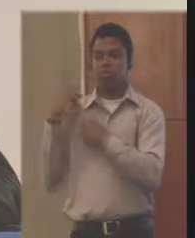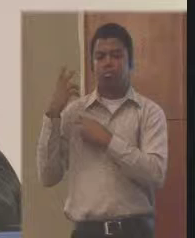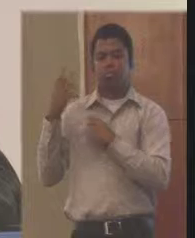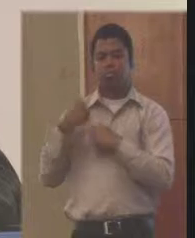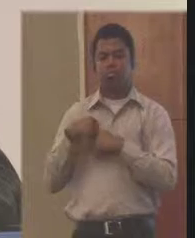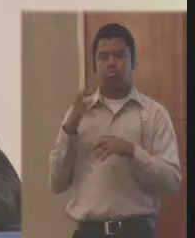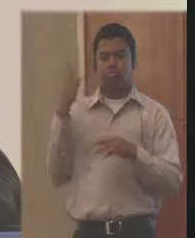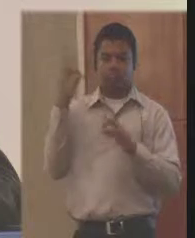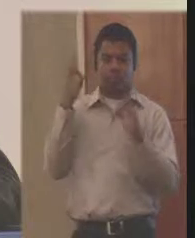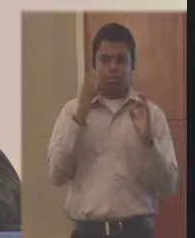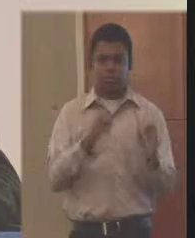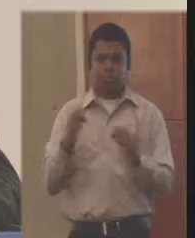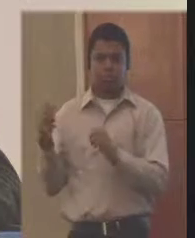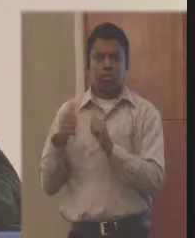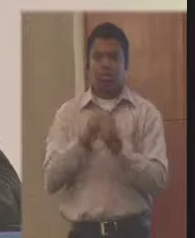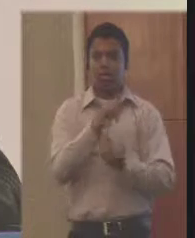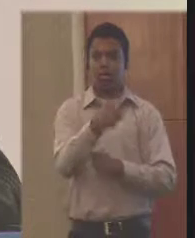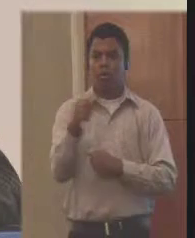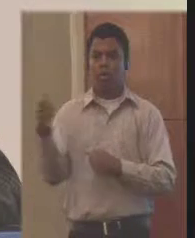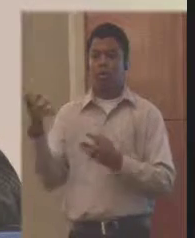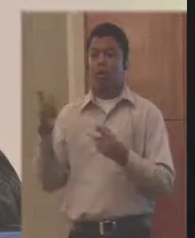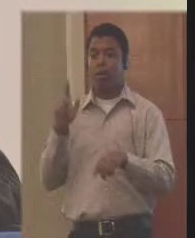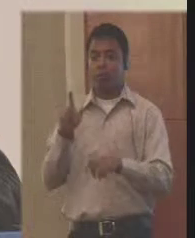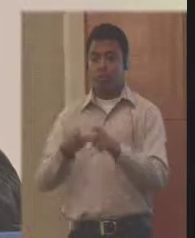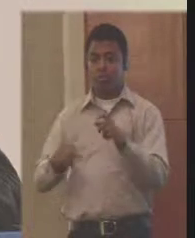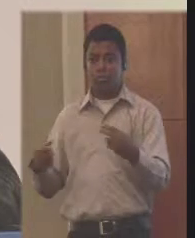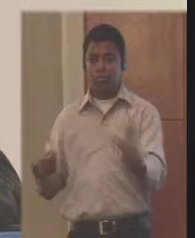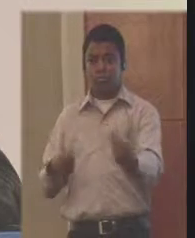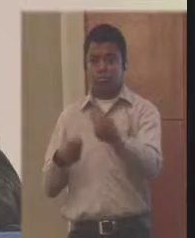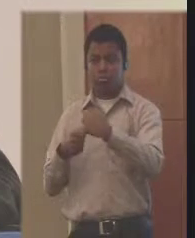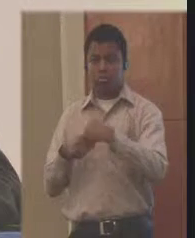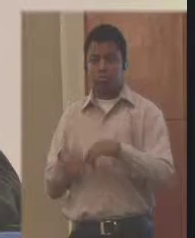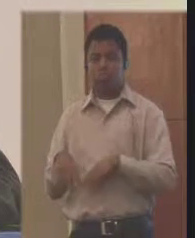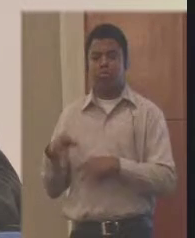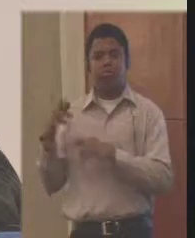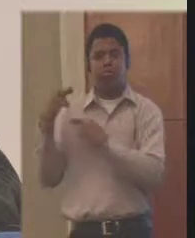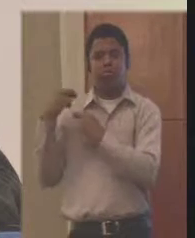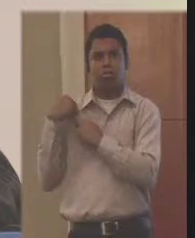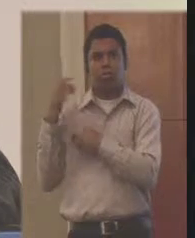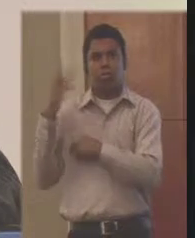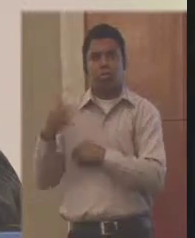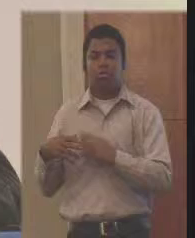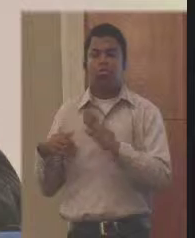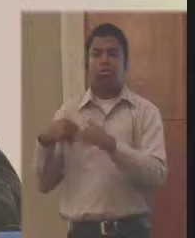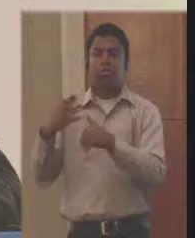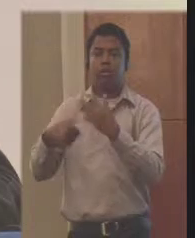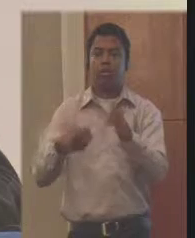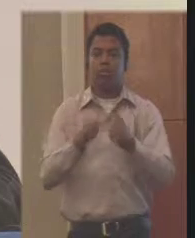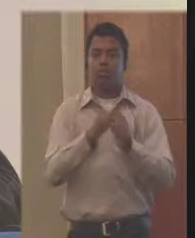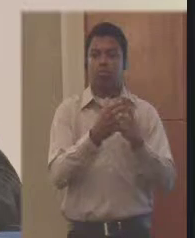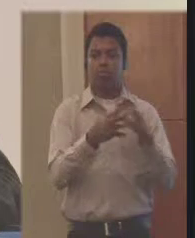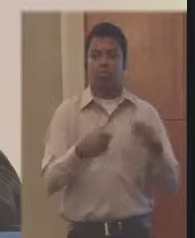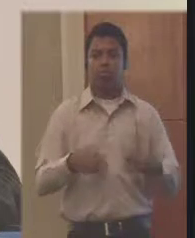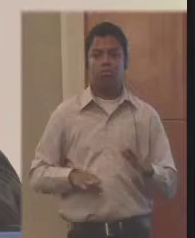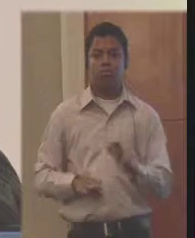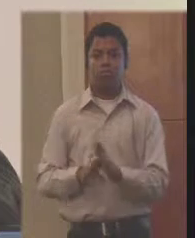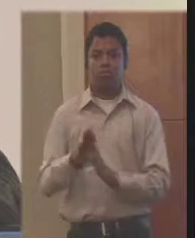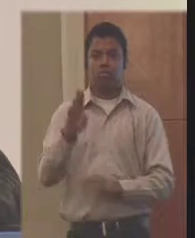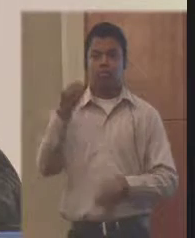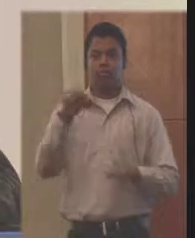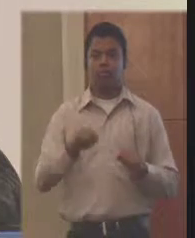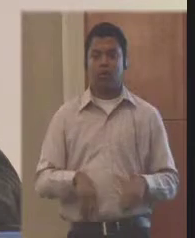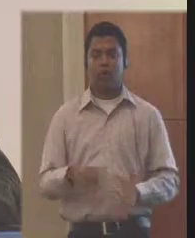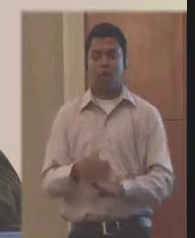jugadores para llegar a soluciones que nos llevan hacia adelante. Aquí hemos escuchado propuestas del trabajo del